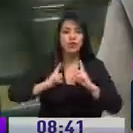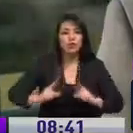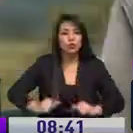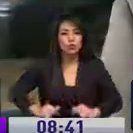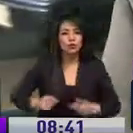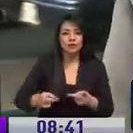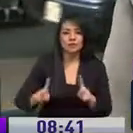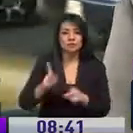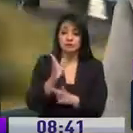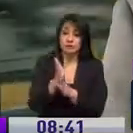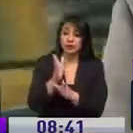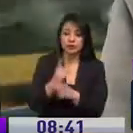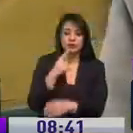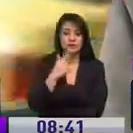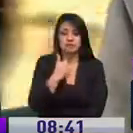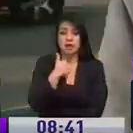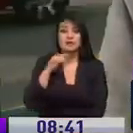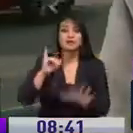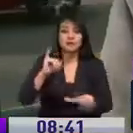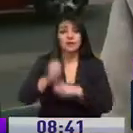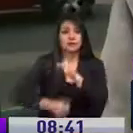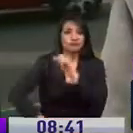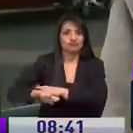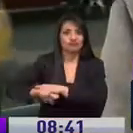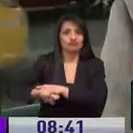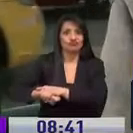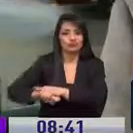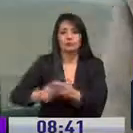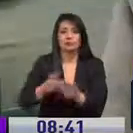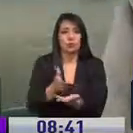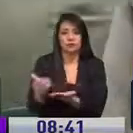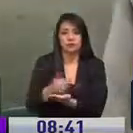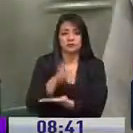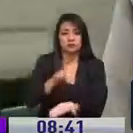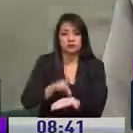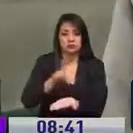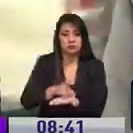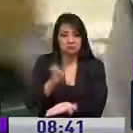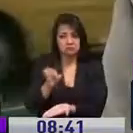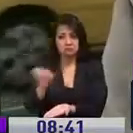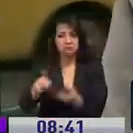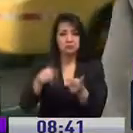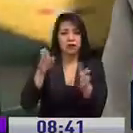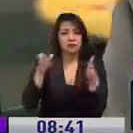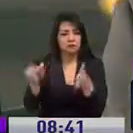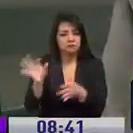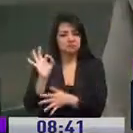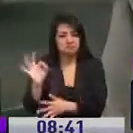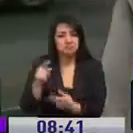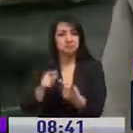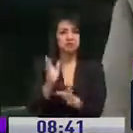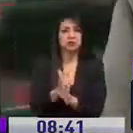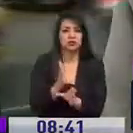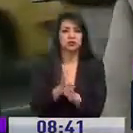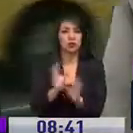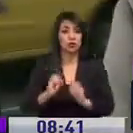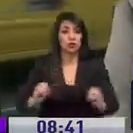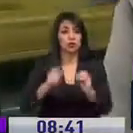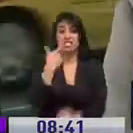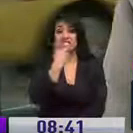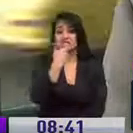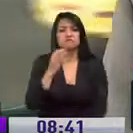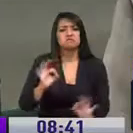afectación. No ha salido 6 años, que no ha habido tampoco acceso a médicos o atención psicológica, inclusive